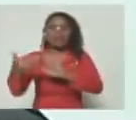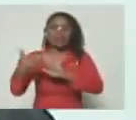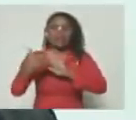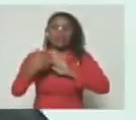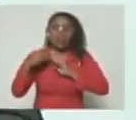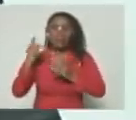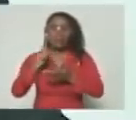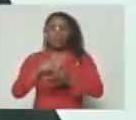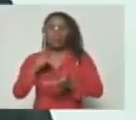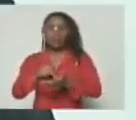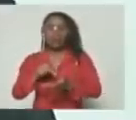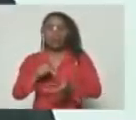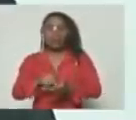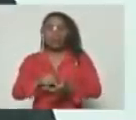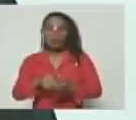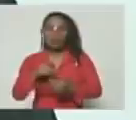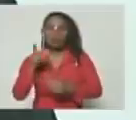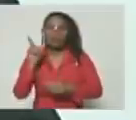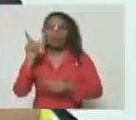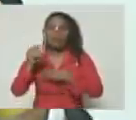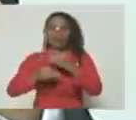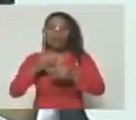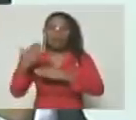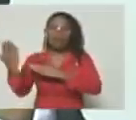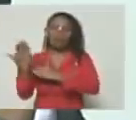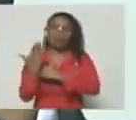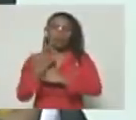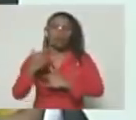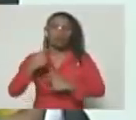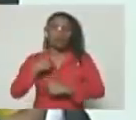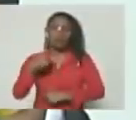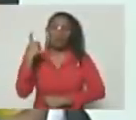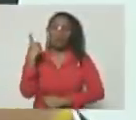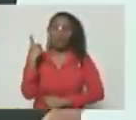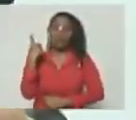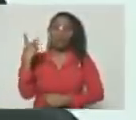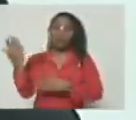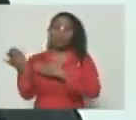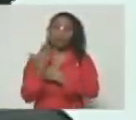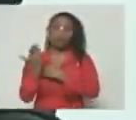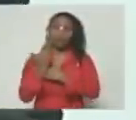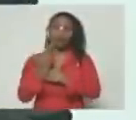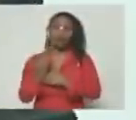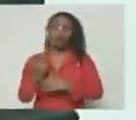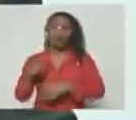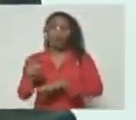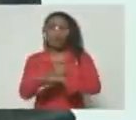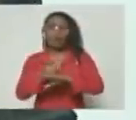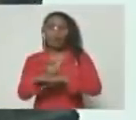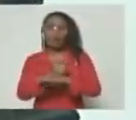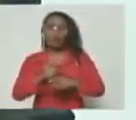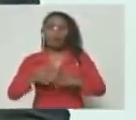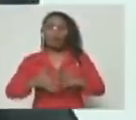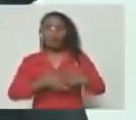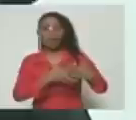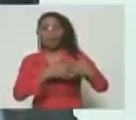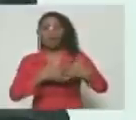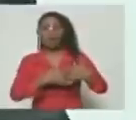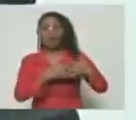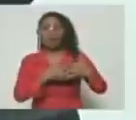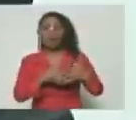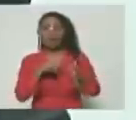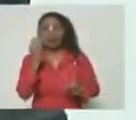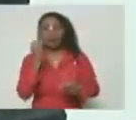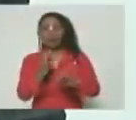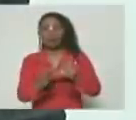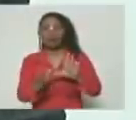participara sería sancionado. Yo fui uno de los sancionados por el gobierno de Donald Trump. Afortunadamente